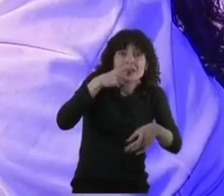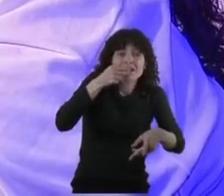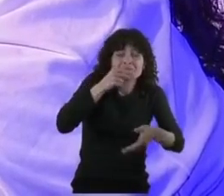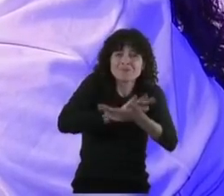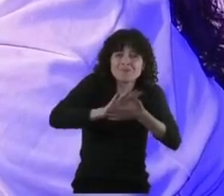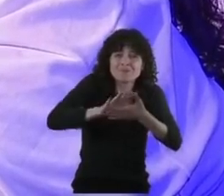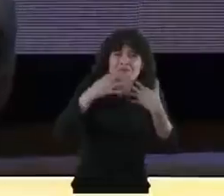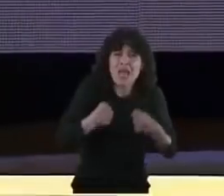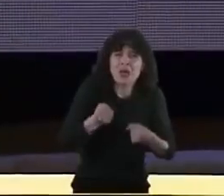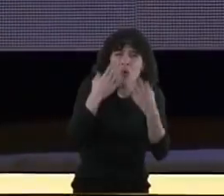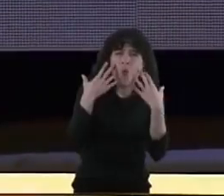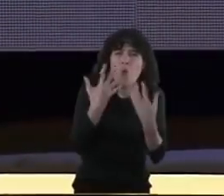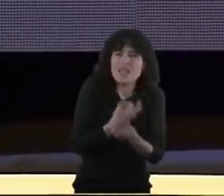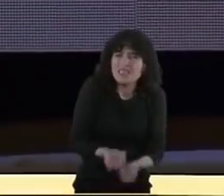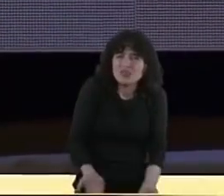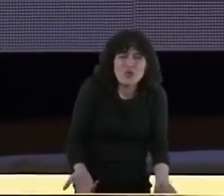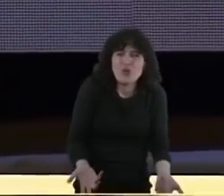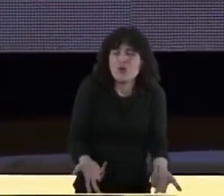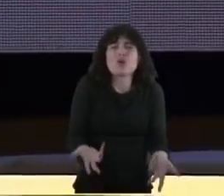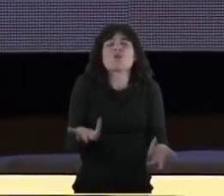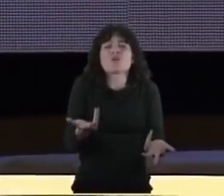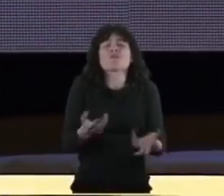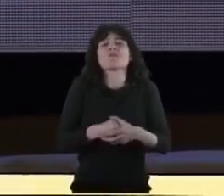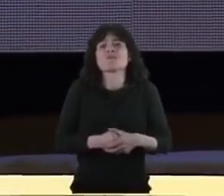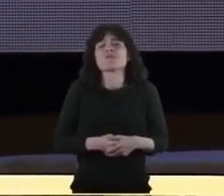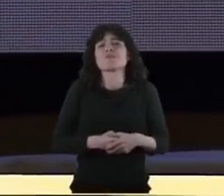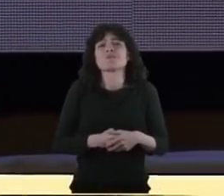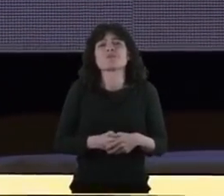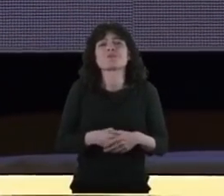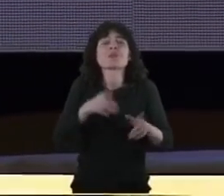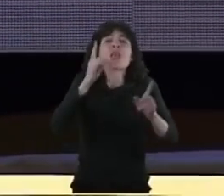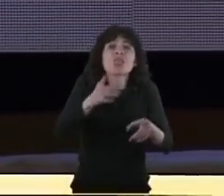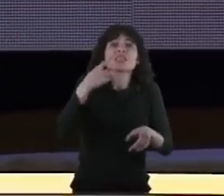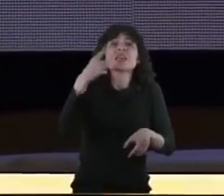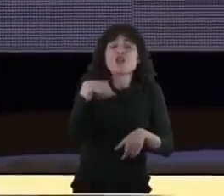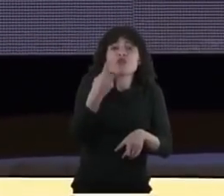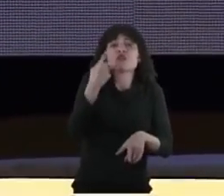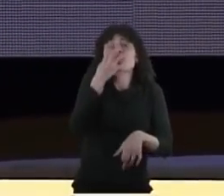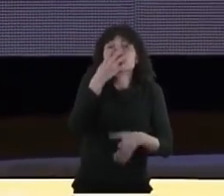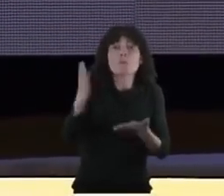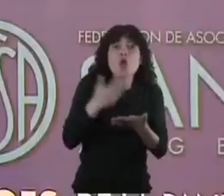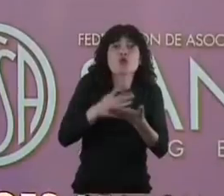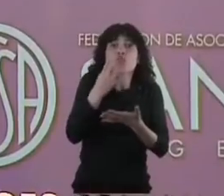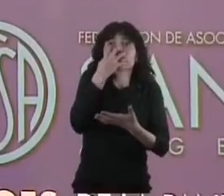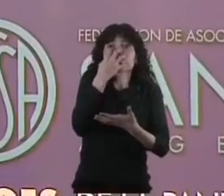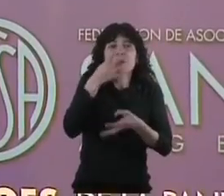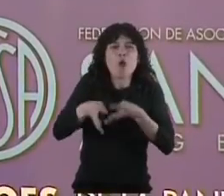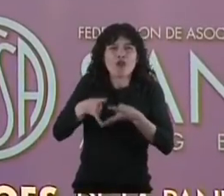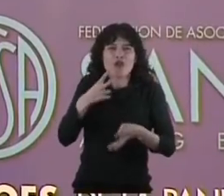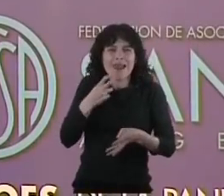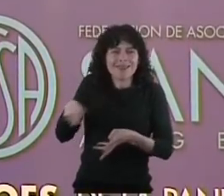La Argentina tenía dos fábricas de respiradores automáticos. De repente vimos que había una